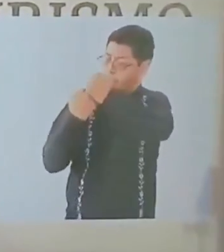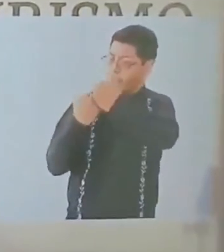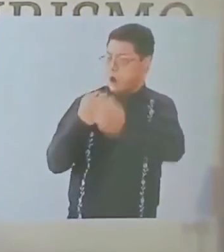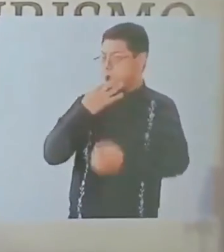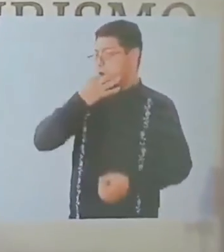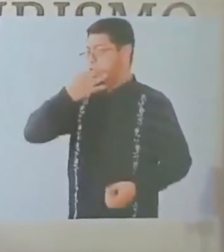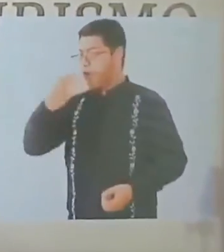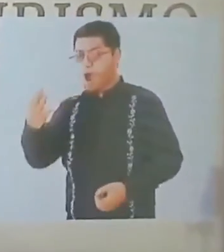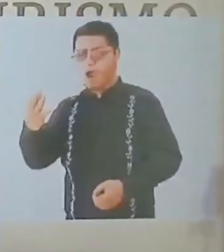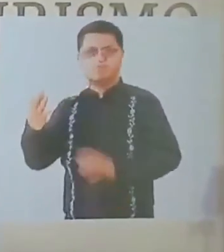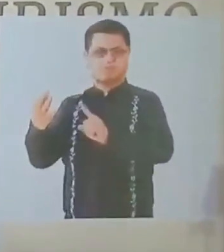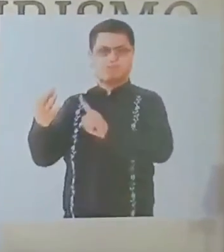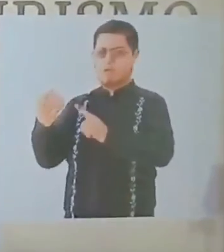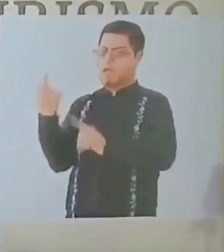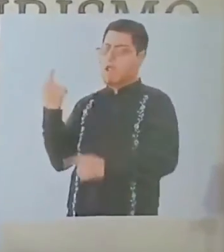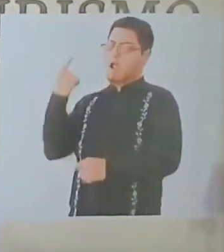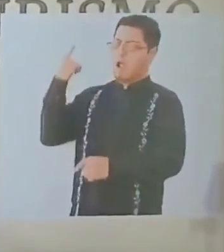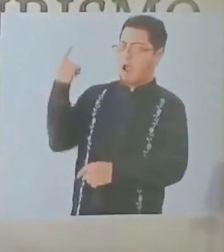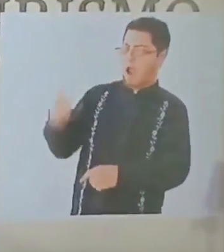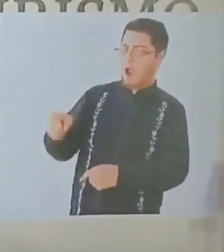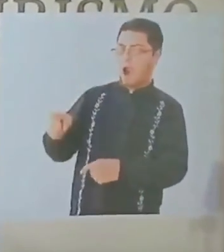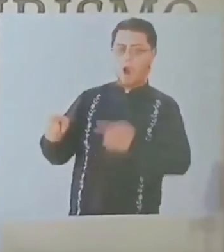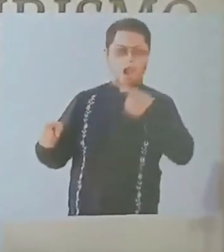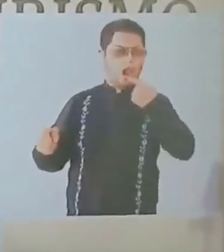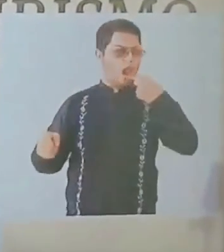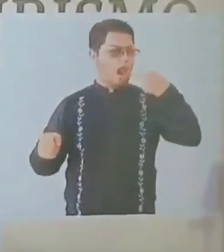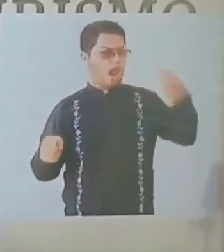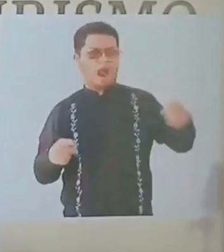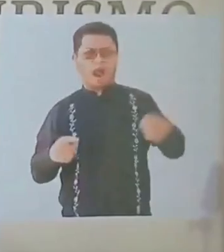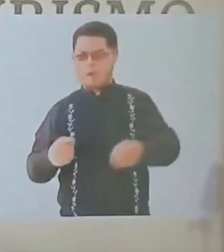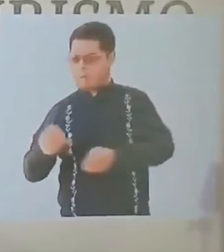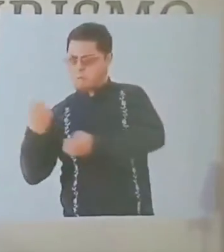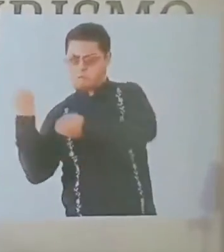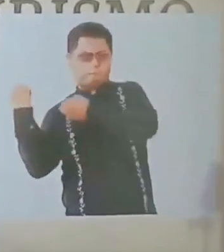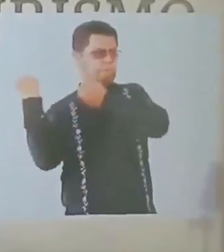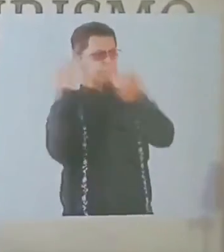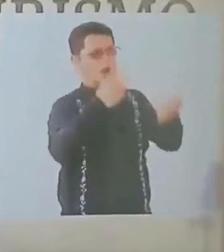No imponer, no tirar bombas, molotov,